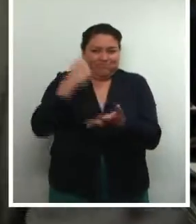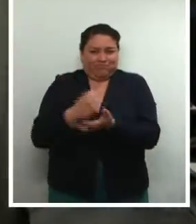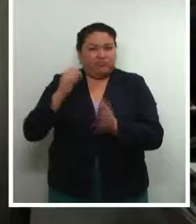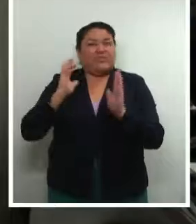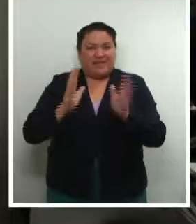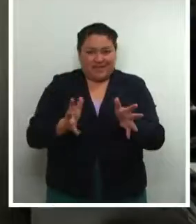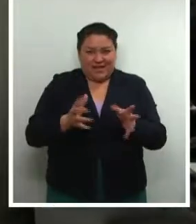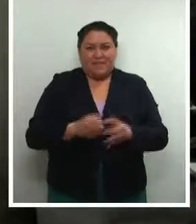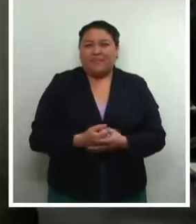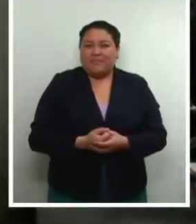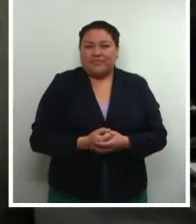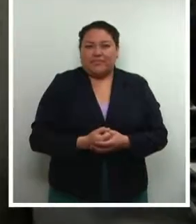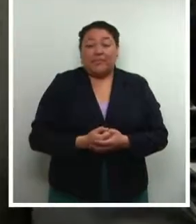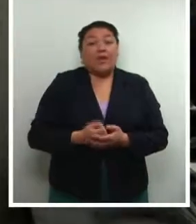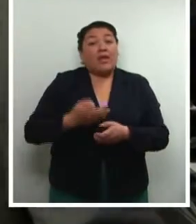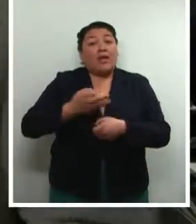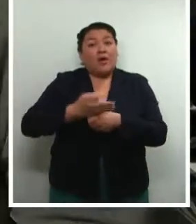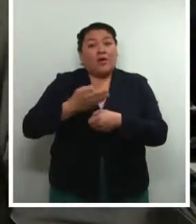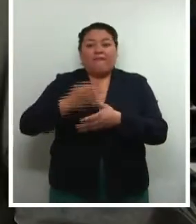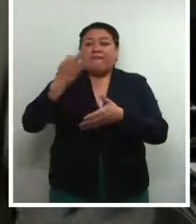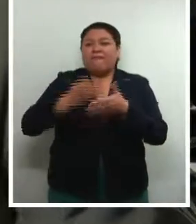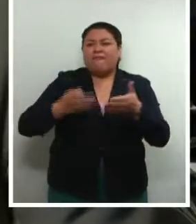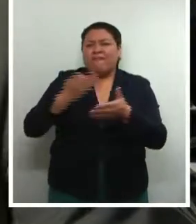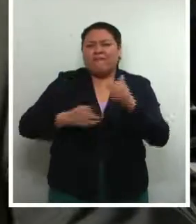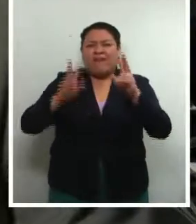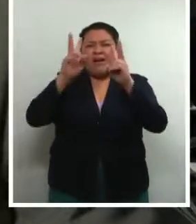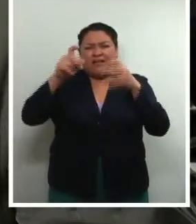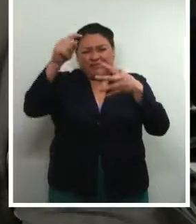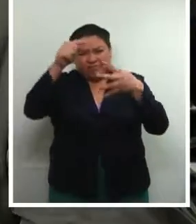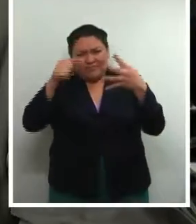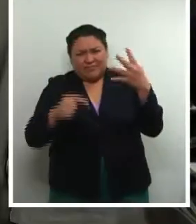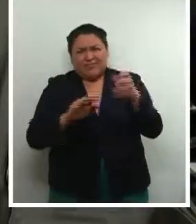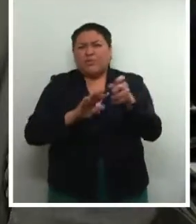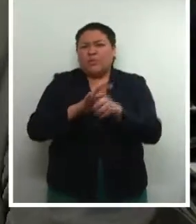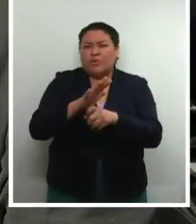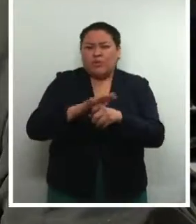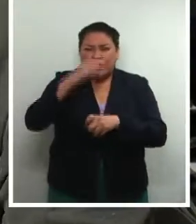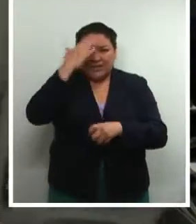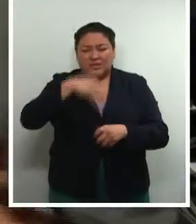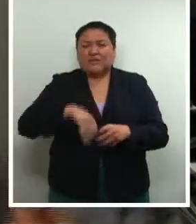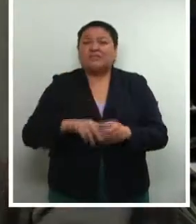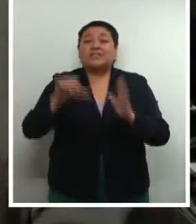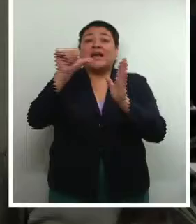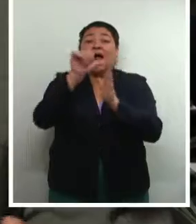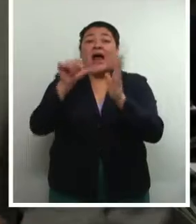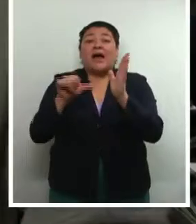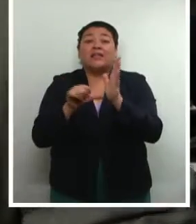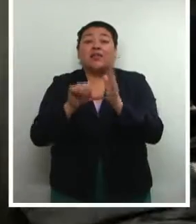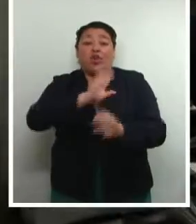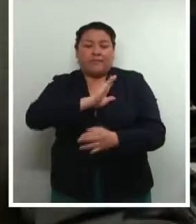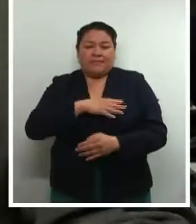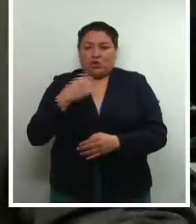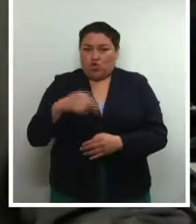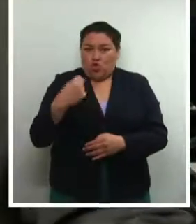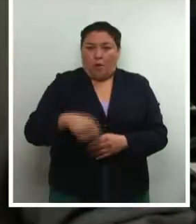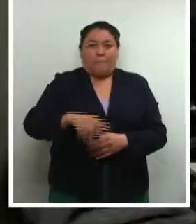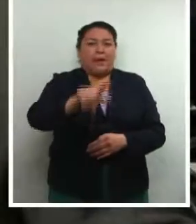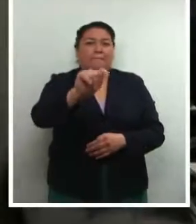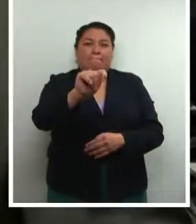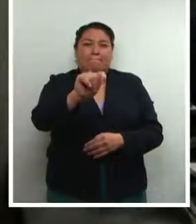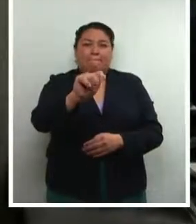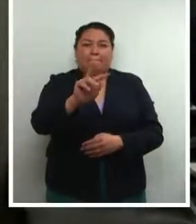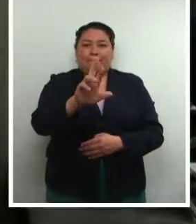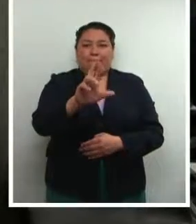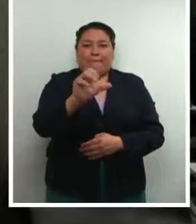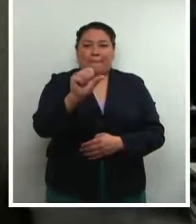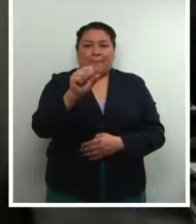Constituyente. Aún resta la discusión, el debate de algunos artículos, de los artículos transitorios que han sido,